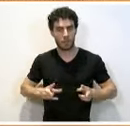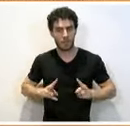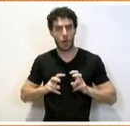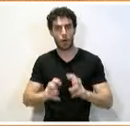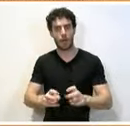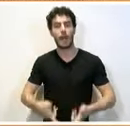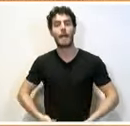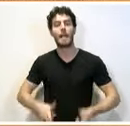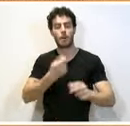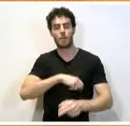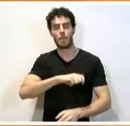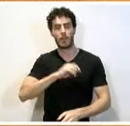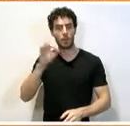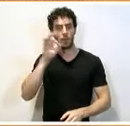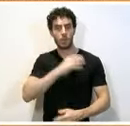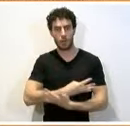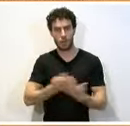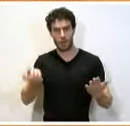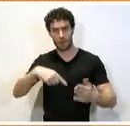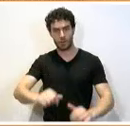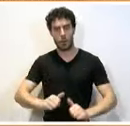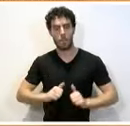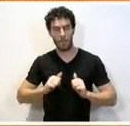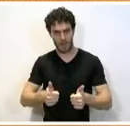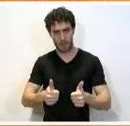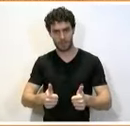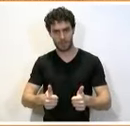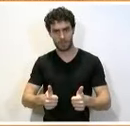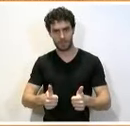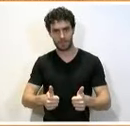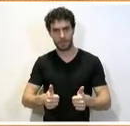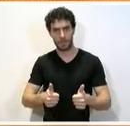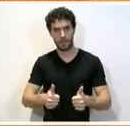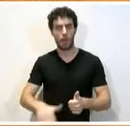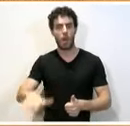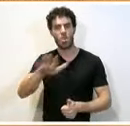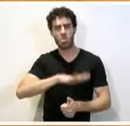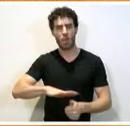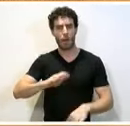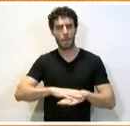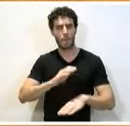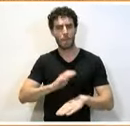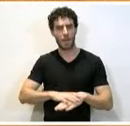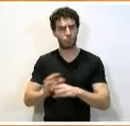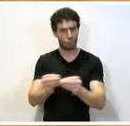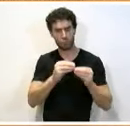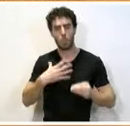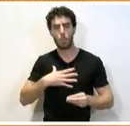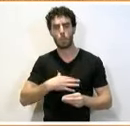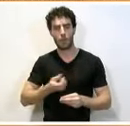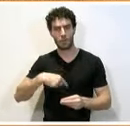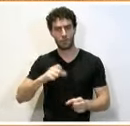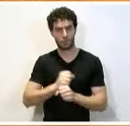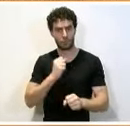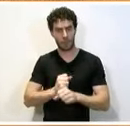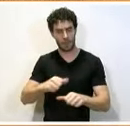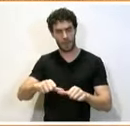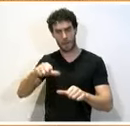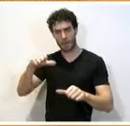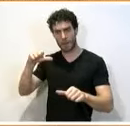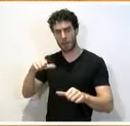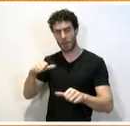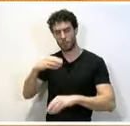español del siglo XIX. Vamos a empezar a habilitar un lieu de mémoire. Ya tengo encima de la mesa todo el trabajo que se ha hecho anteriormente, lo estoy